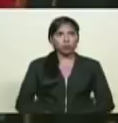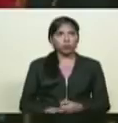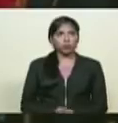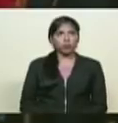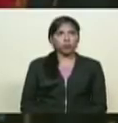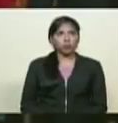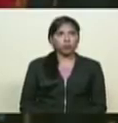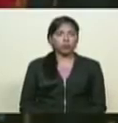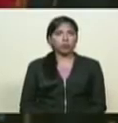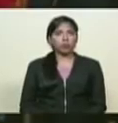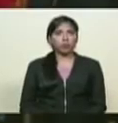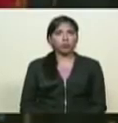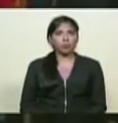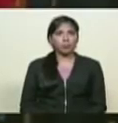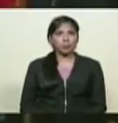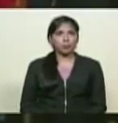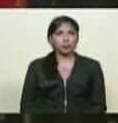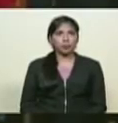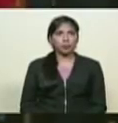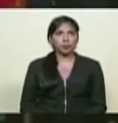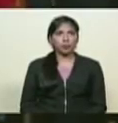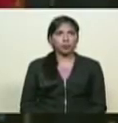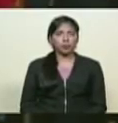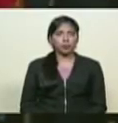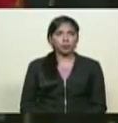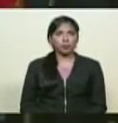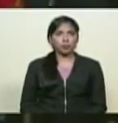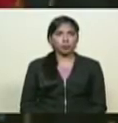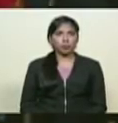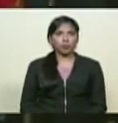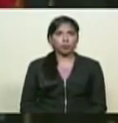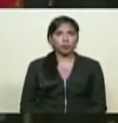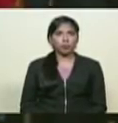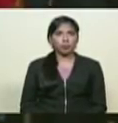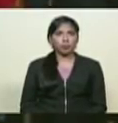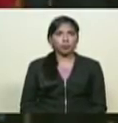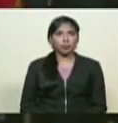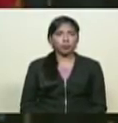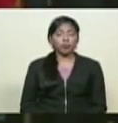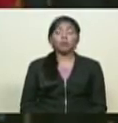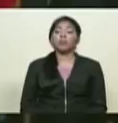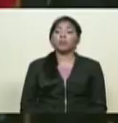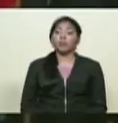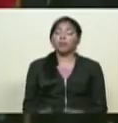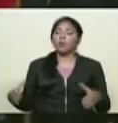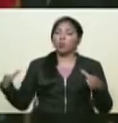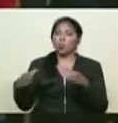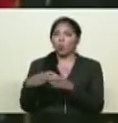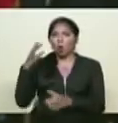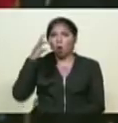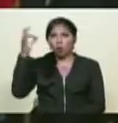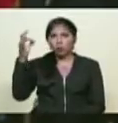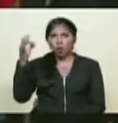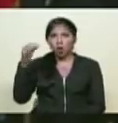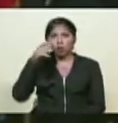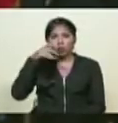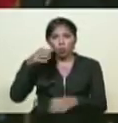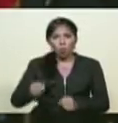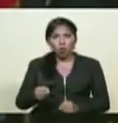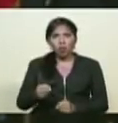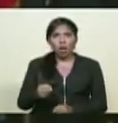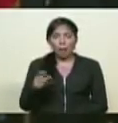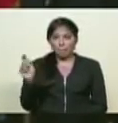por la puerta de frente por la puerta grande el consejo de seguridad hace unos meses ha